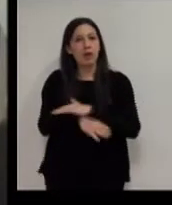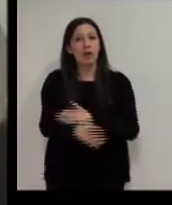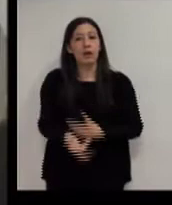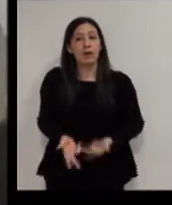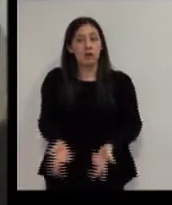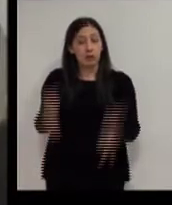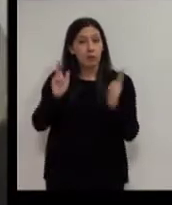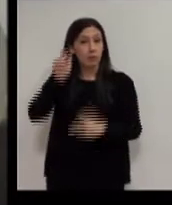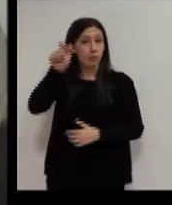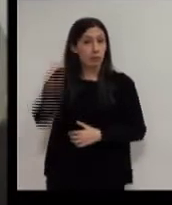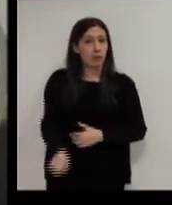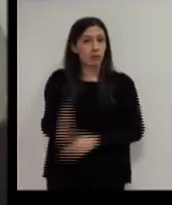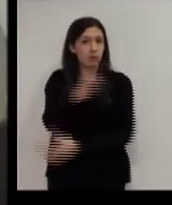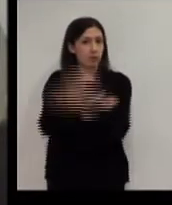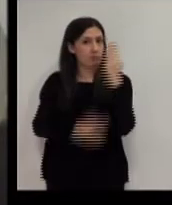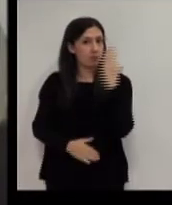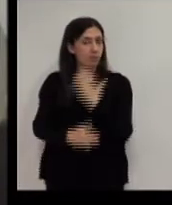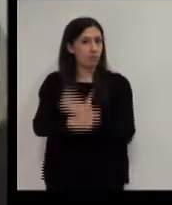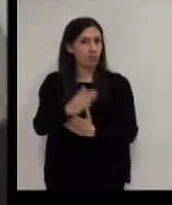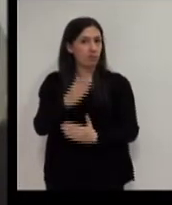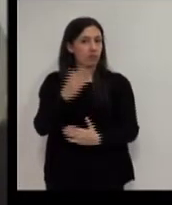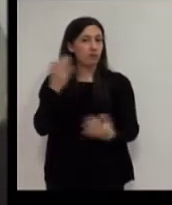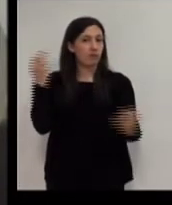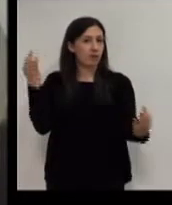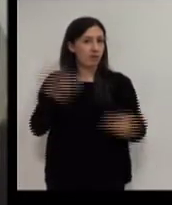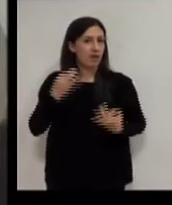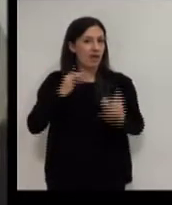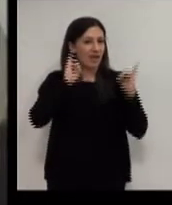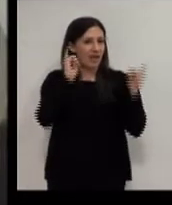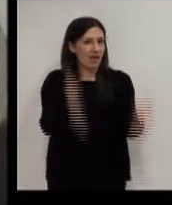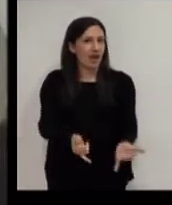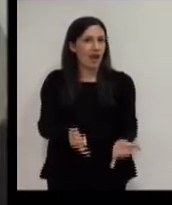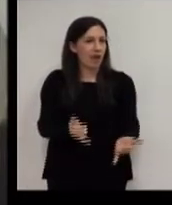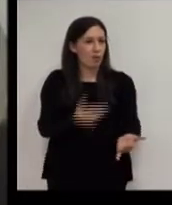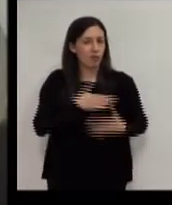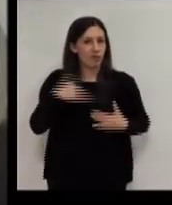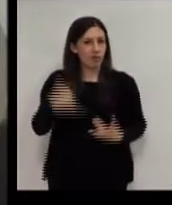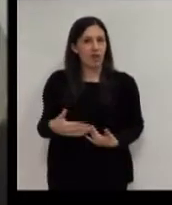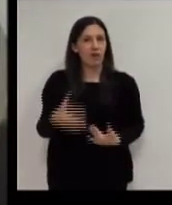a una persona con discapacidad el llegar a su destino.